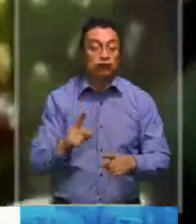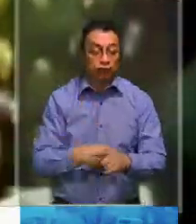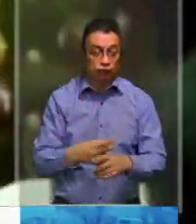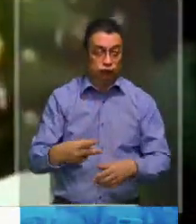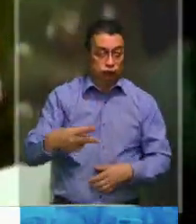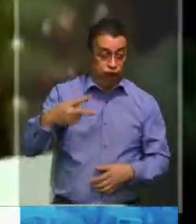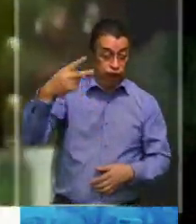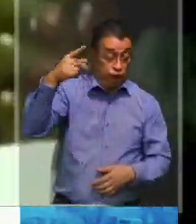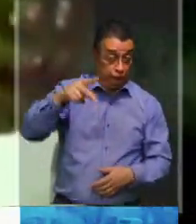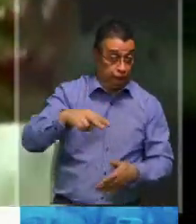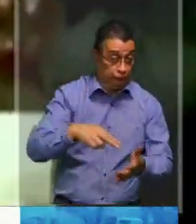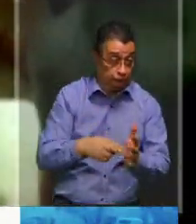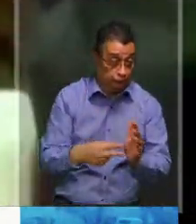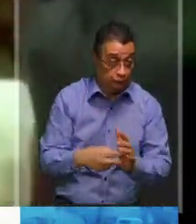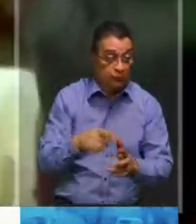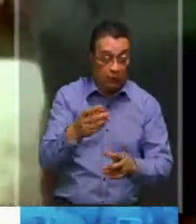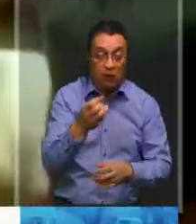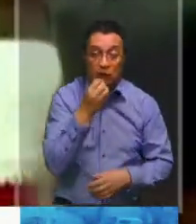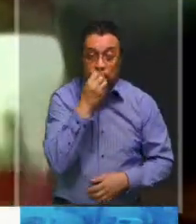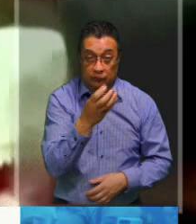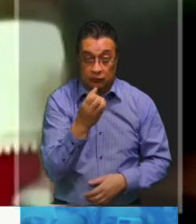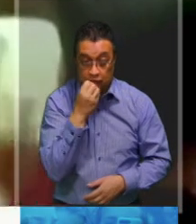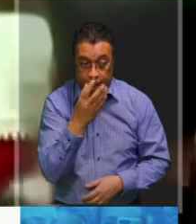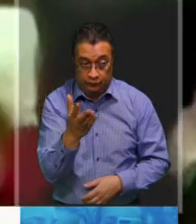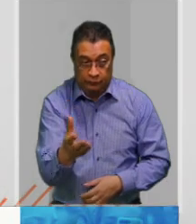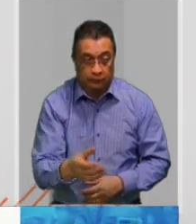en Occidente con estas declaraciones.